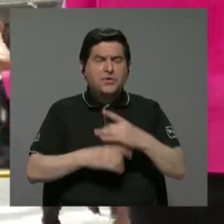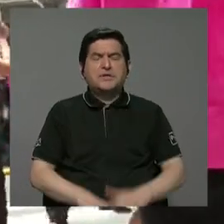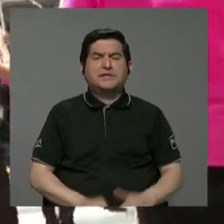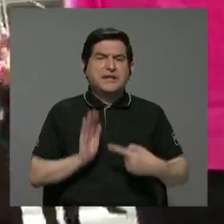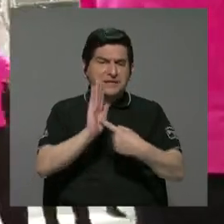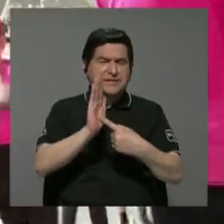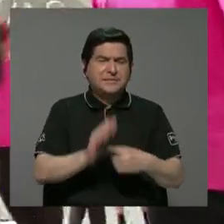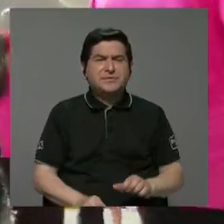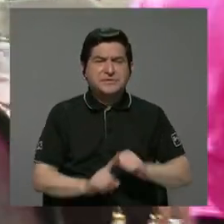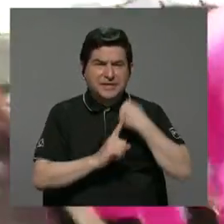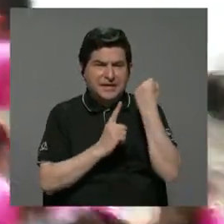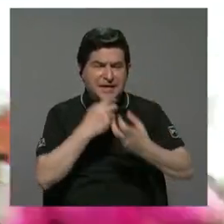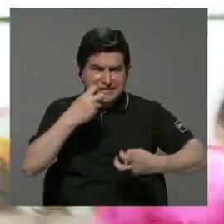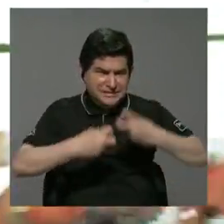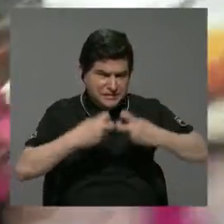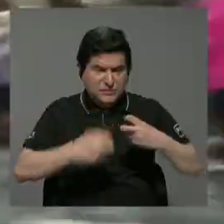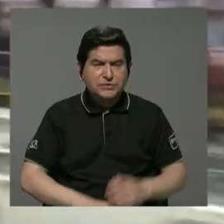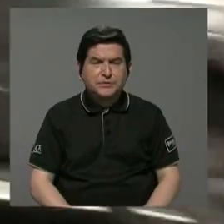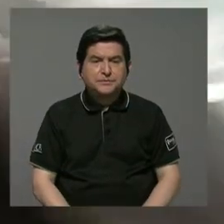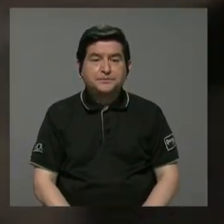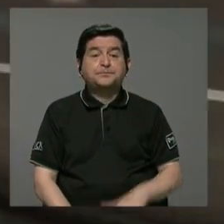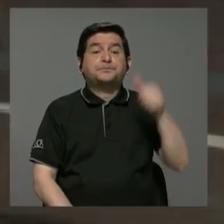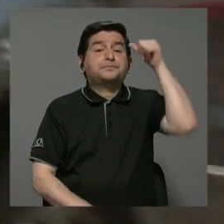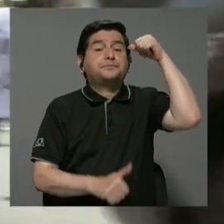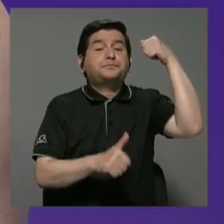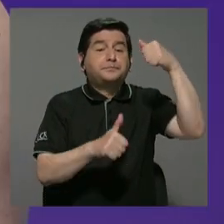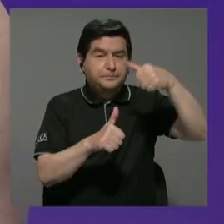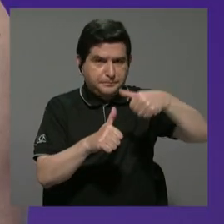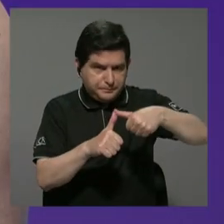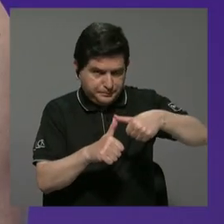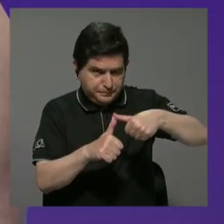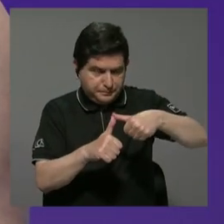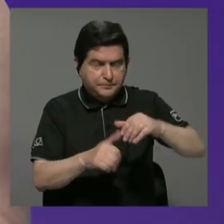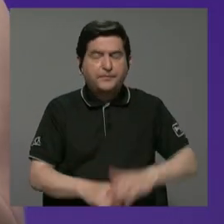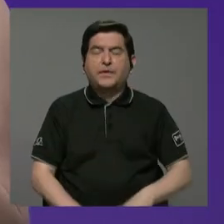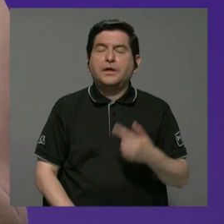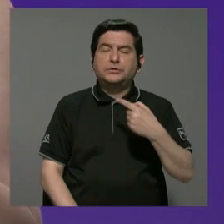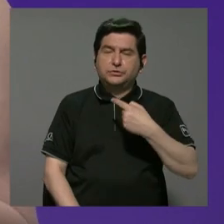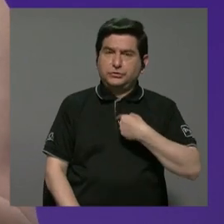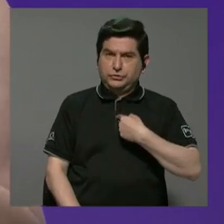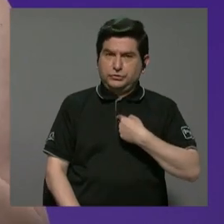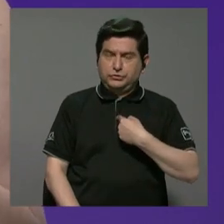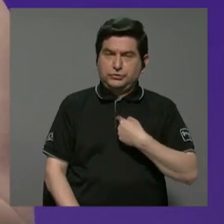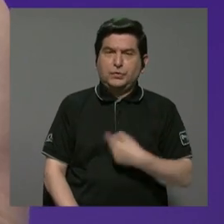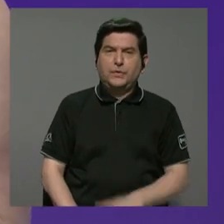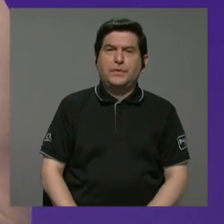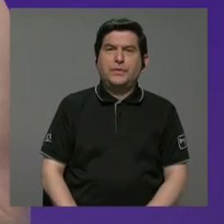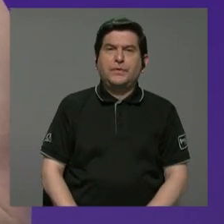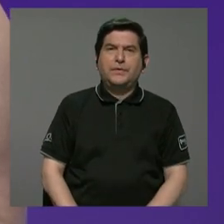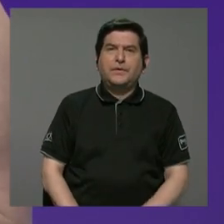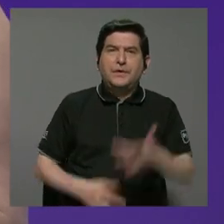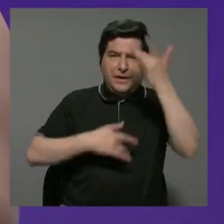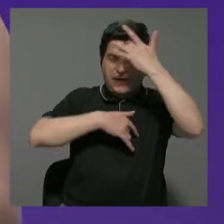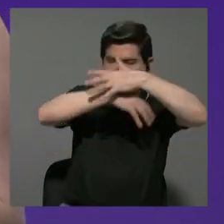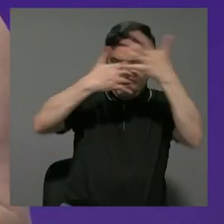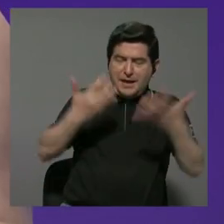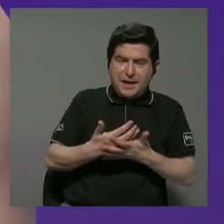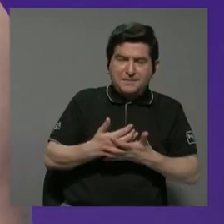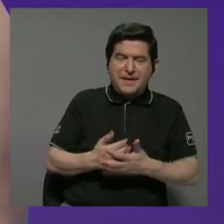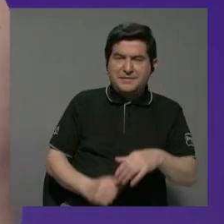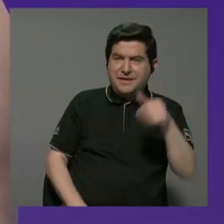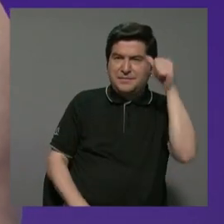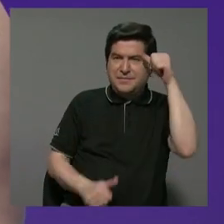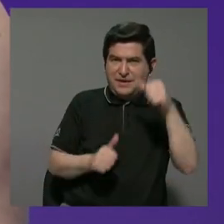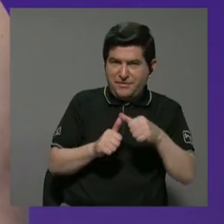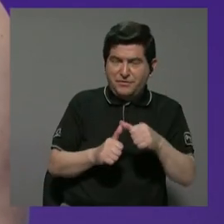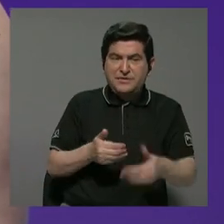problematizar. Problematizarlo. Bueno, lo que tenemos que recordar, yo voy a quedarme en la pandemia porque me parece que irnos más